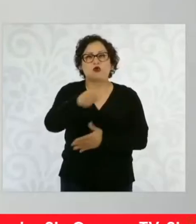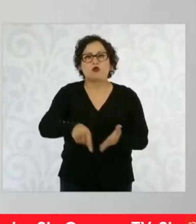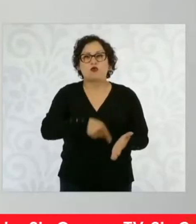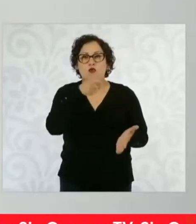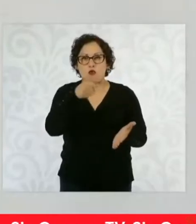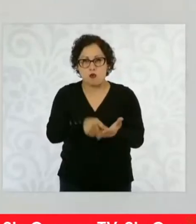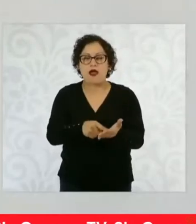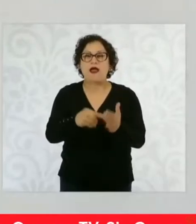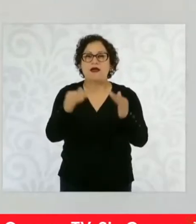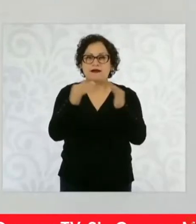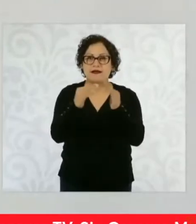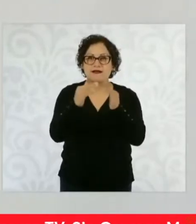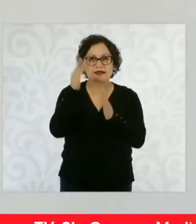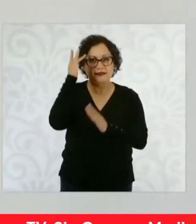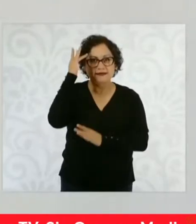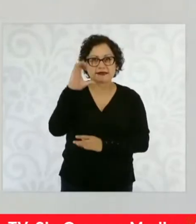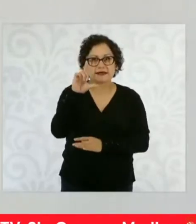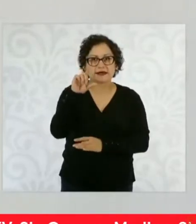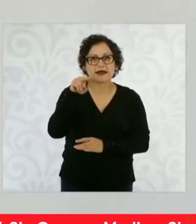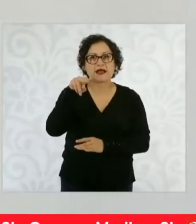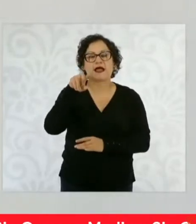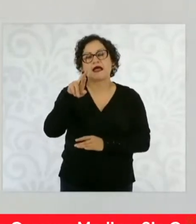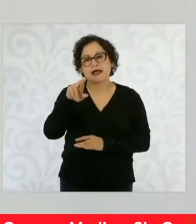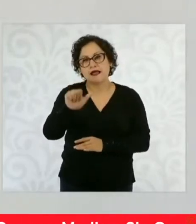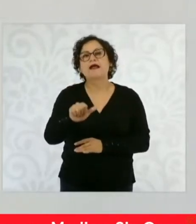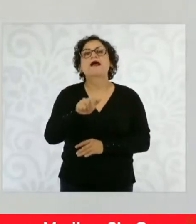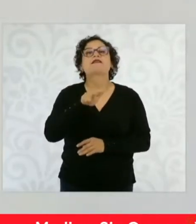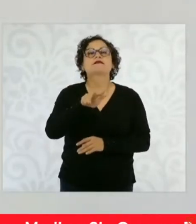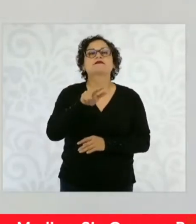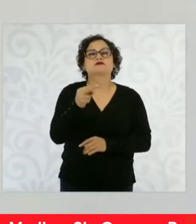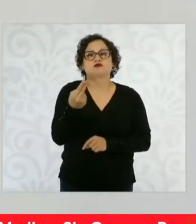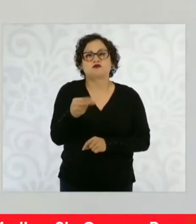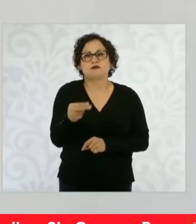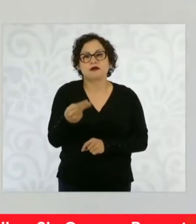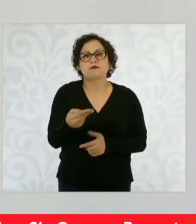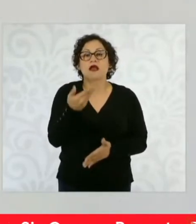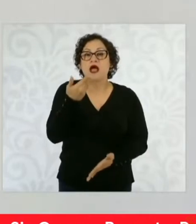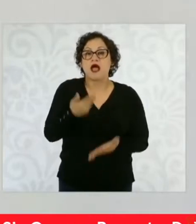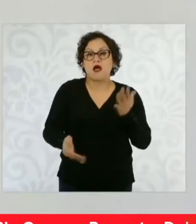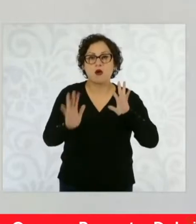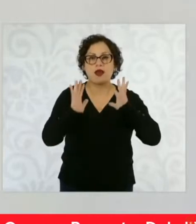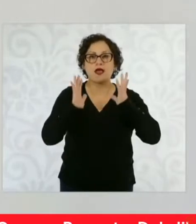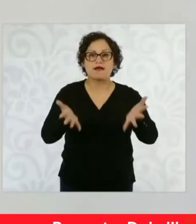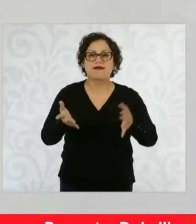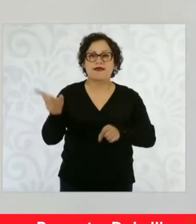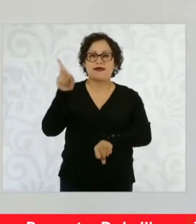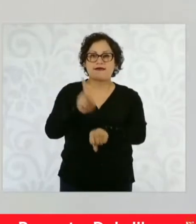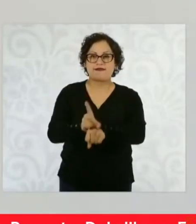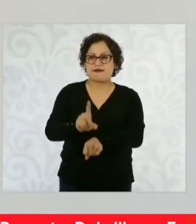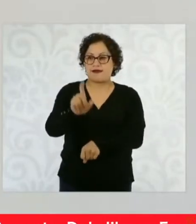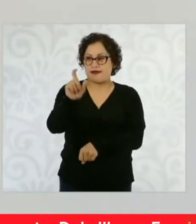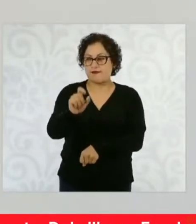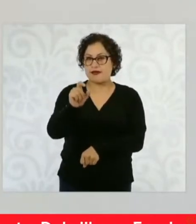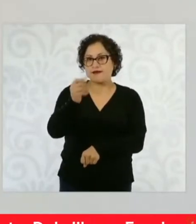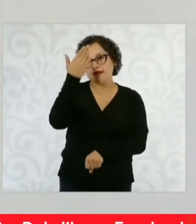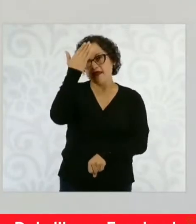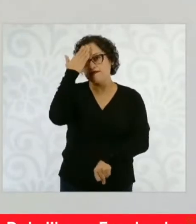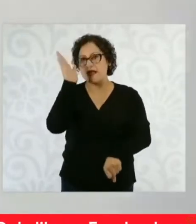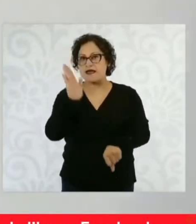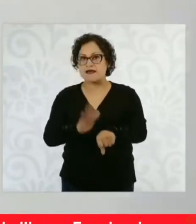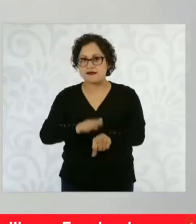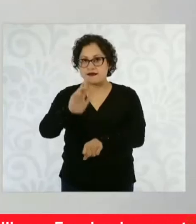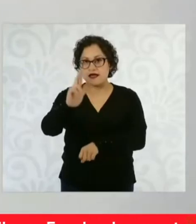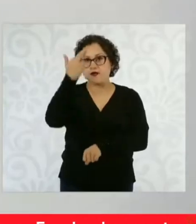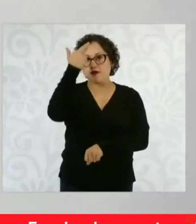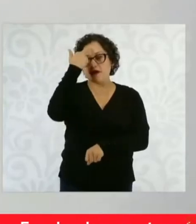18 de noviembre. Y bueno, ahora que ya nos encontramos con la fecha conmemorativa, pues me gustaría que